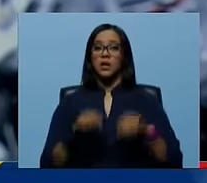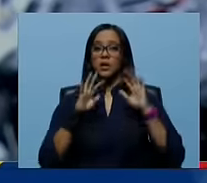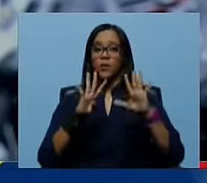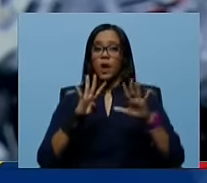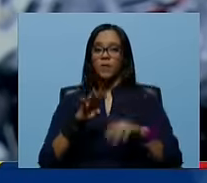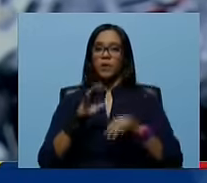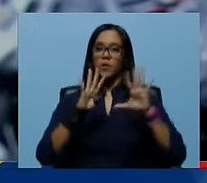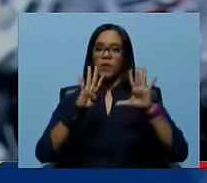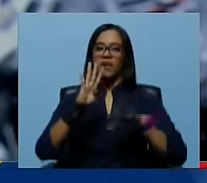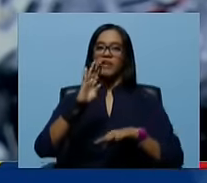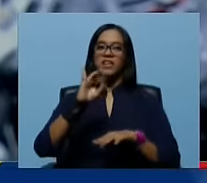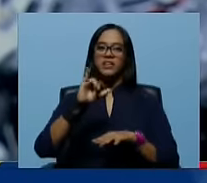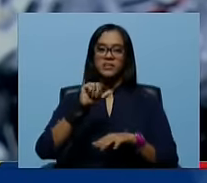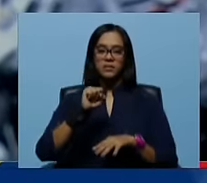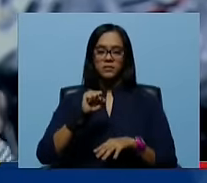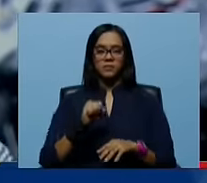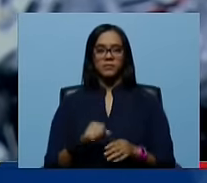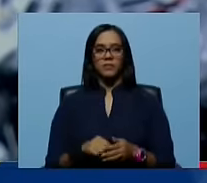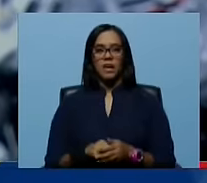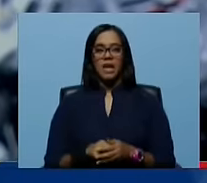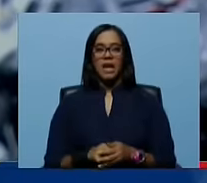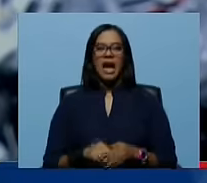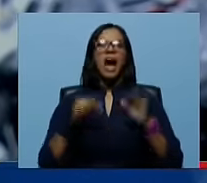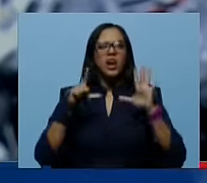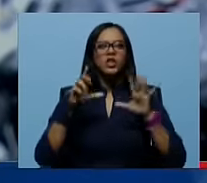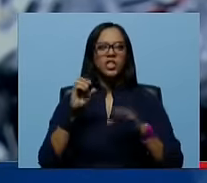bis. A los 70, ¿quién de ustedes ha subido a los 70?